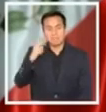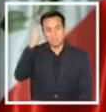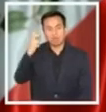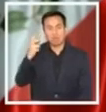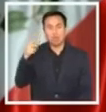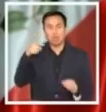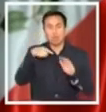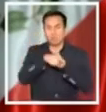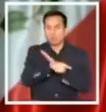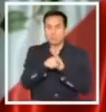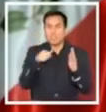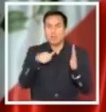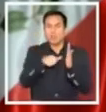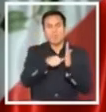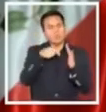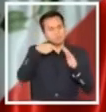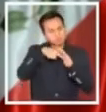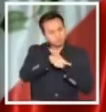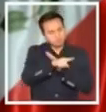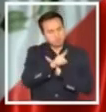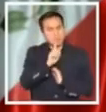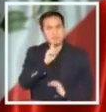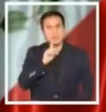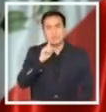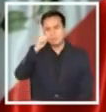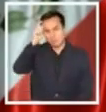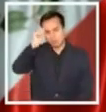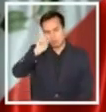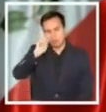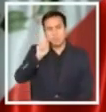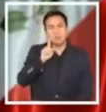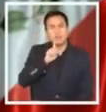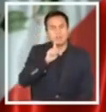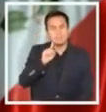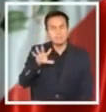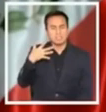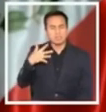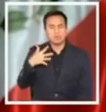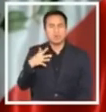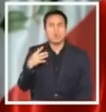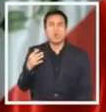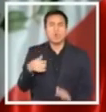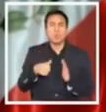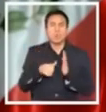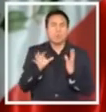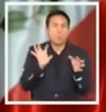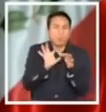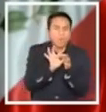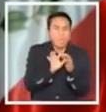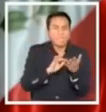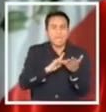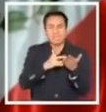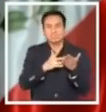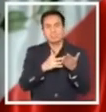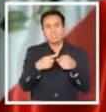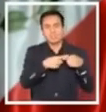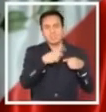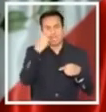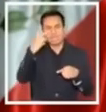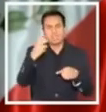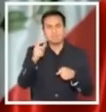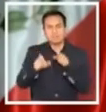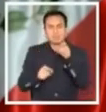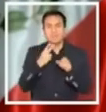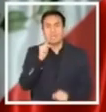profunda huella, y también en Pablo Neruda, que ha sido significativa y ha dejado huella en la sociedad mexicana, y de tantos otros que hoy día están